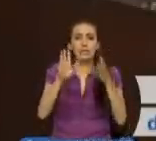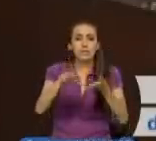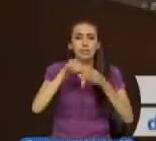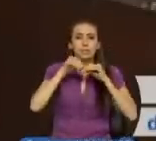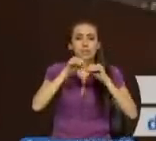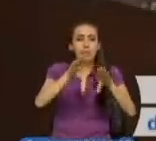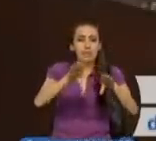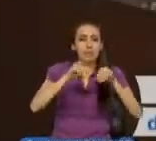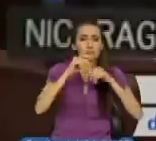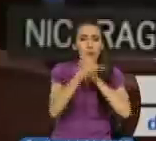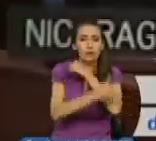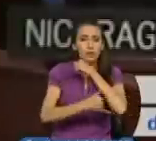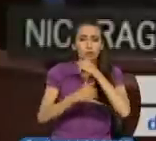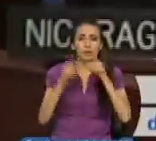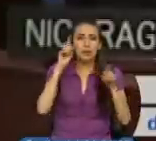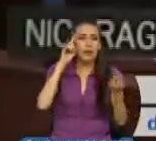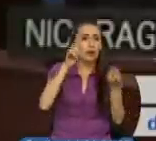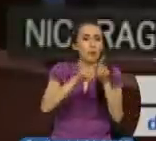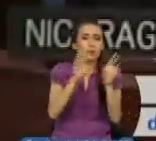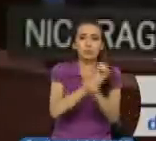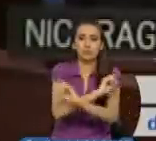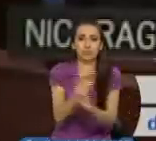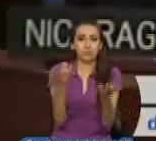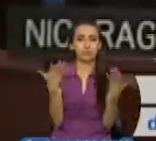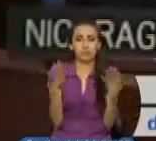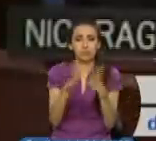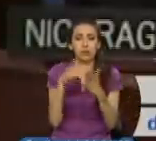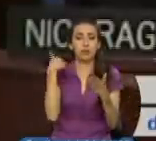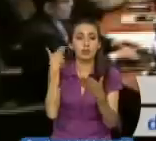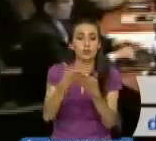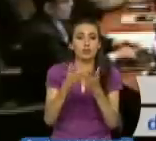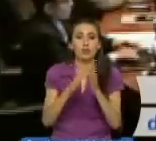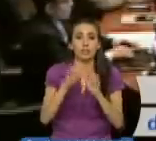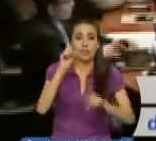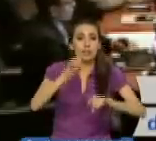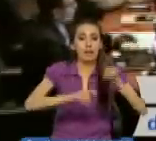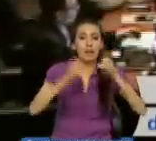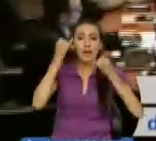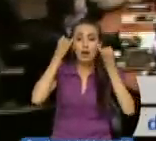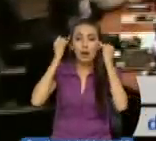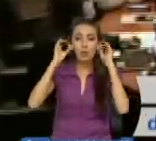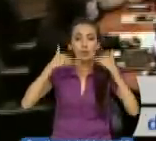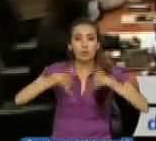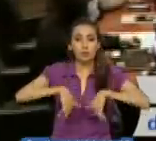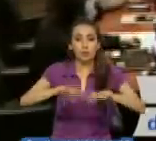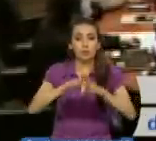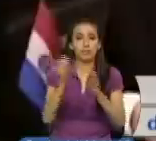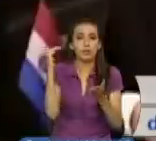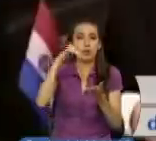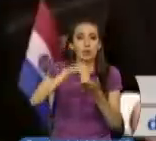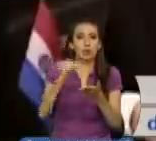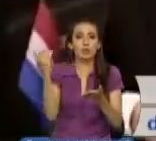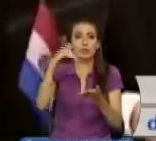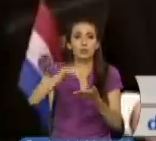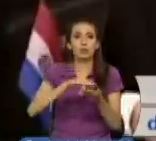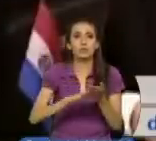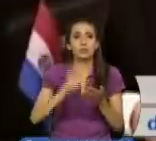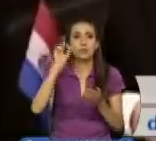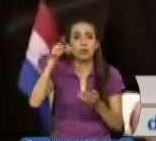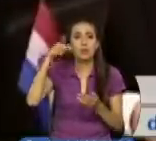de los países miembros sin lograr ninguna resolución debido a las posiciones marcadas las cuales en el consejo permanente se repiten el gobierno